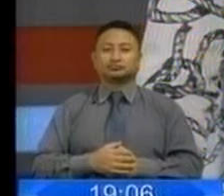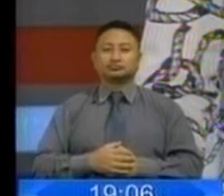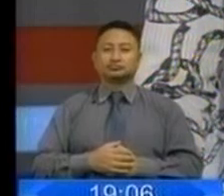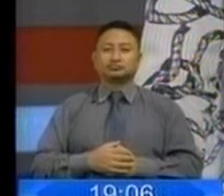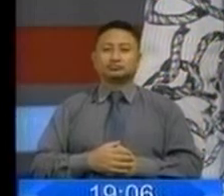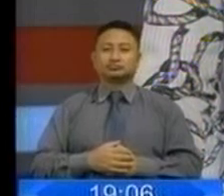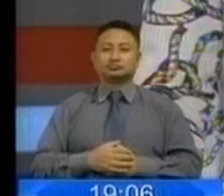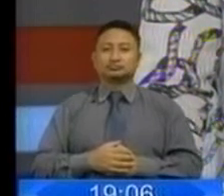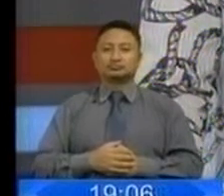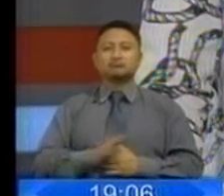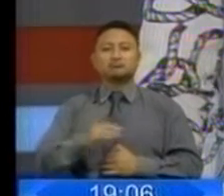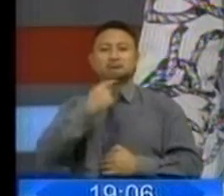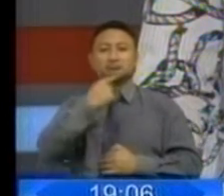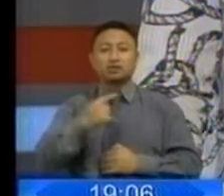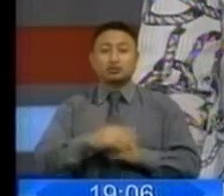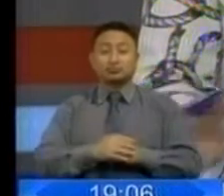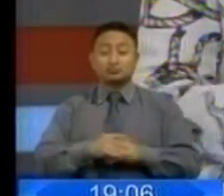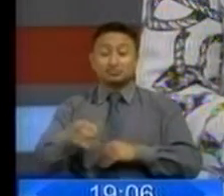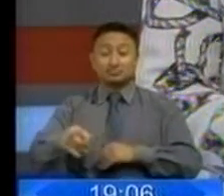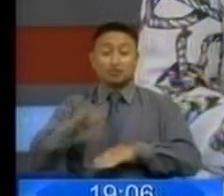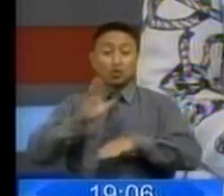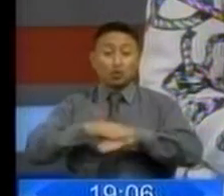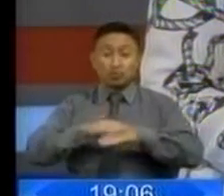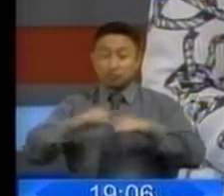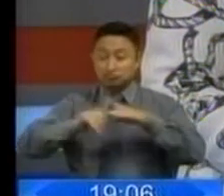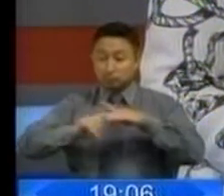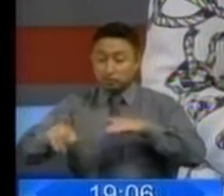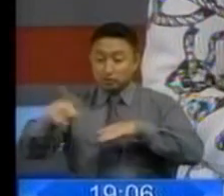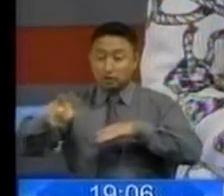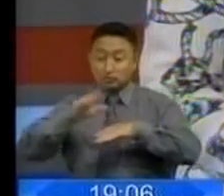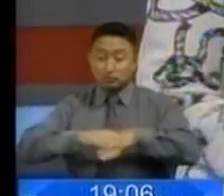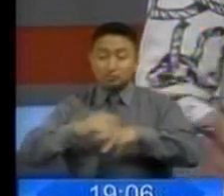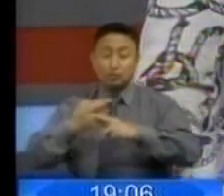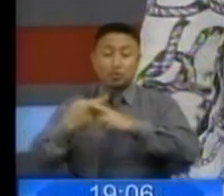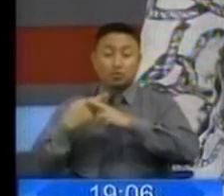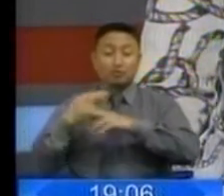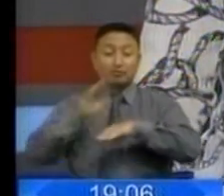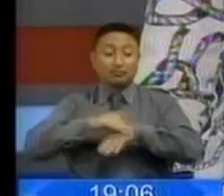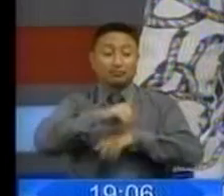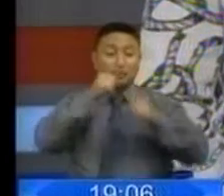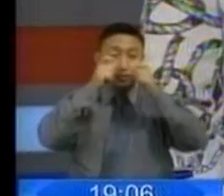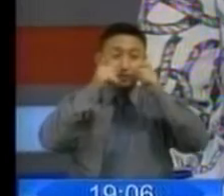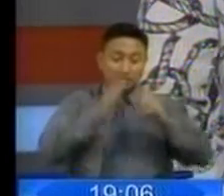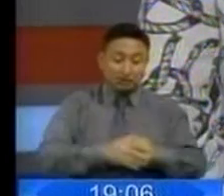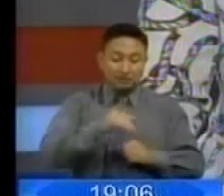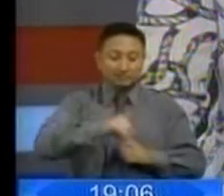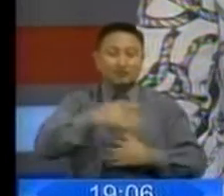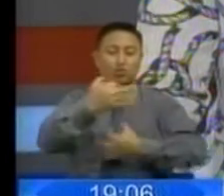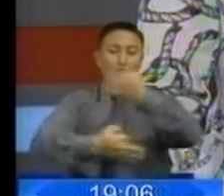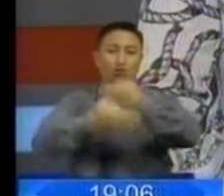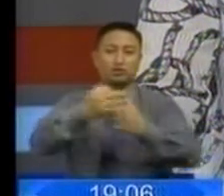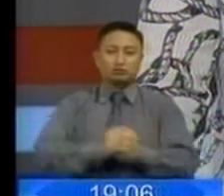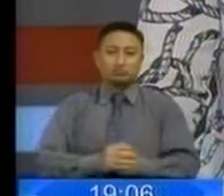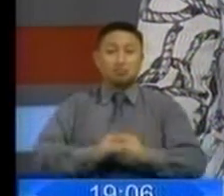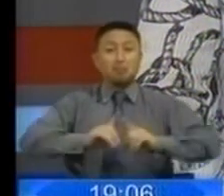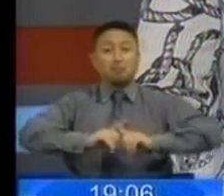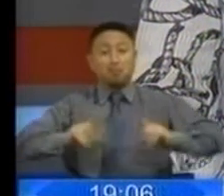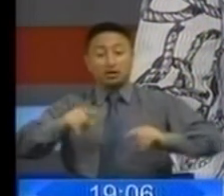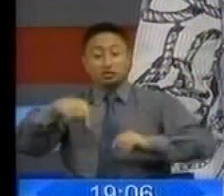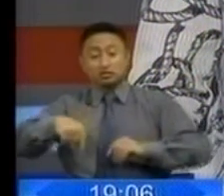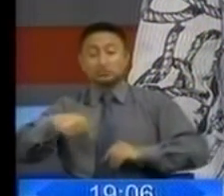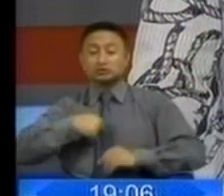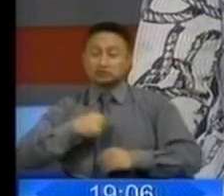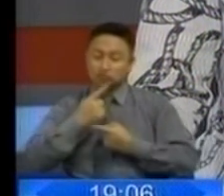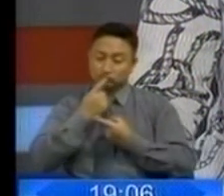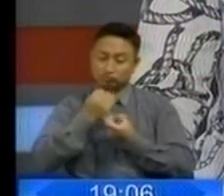de Rafael Correa. Manifestó que esto es responsabilidad de Fiscalía y de los jueces. Sin embargo, expresó su